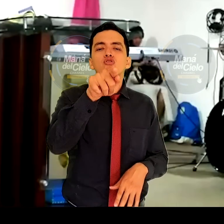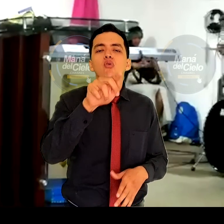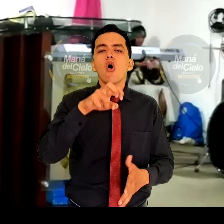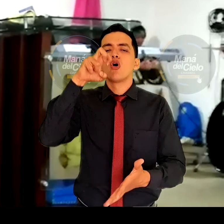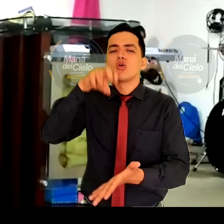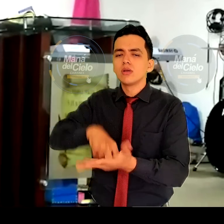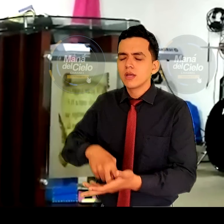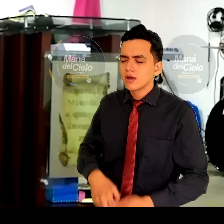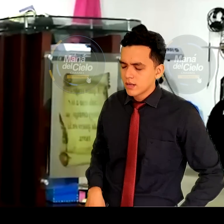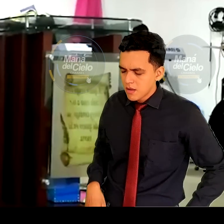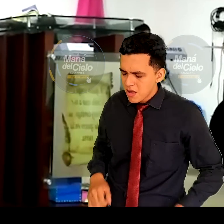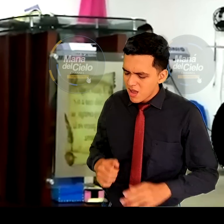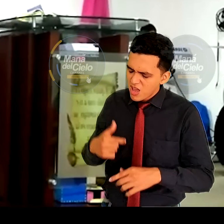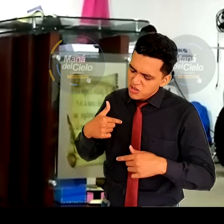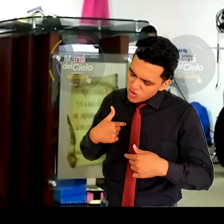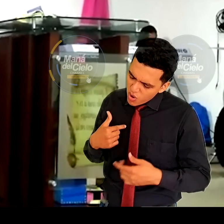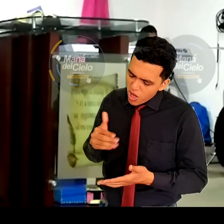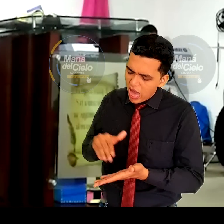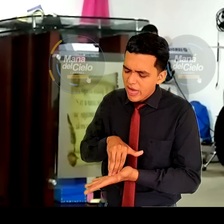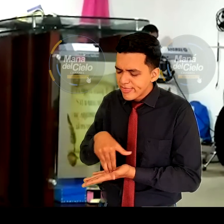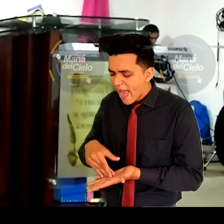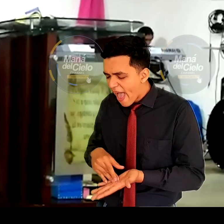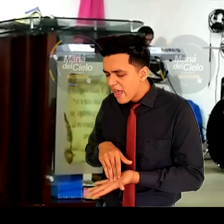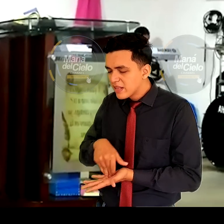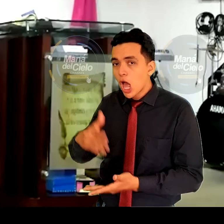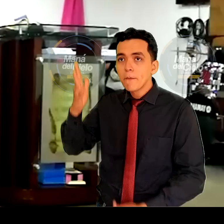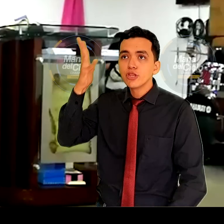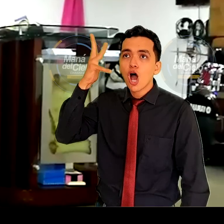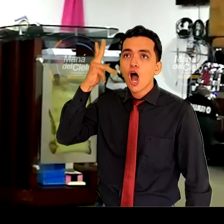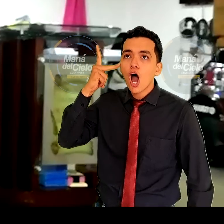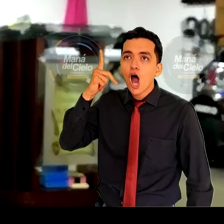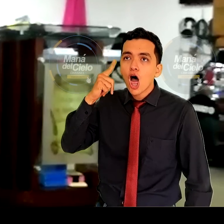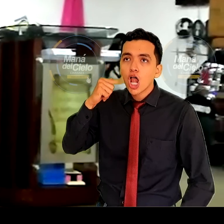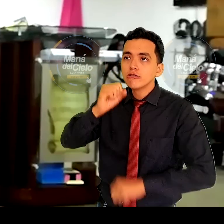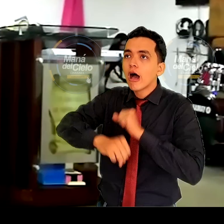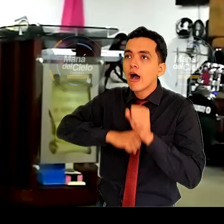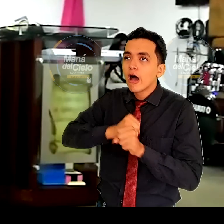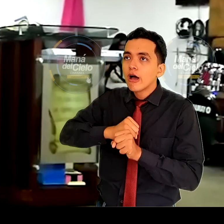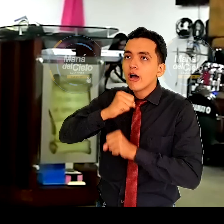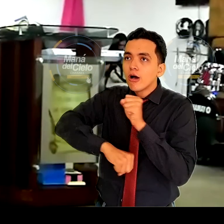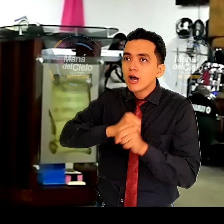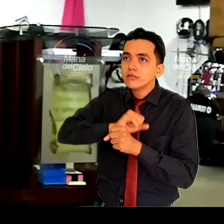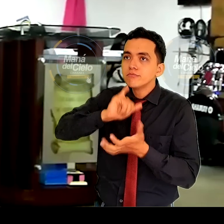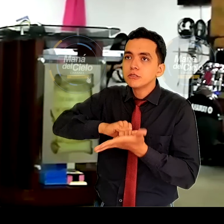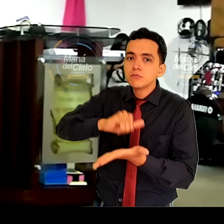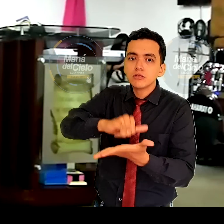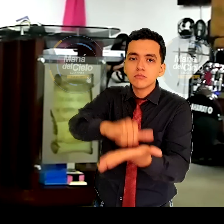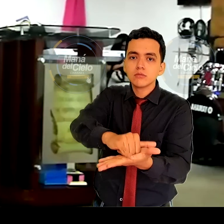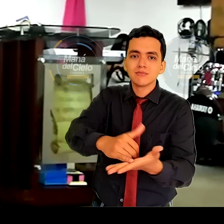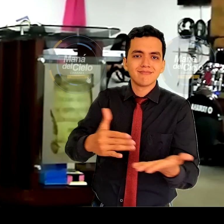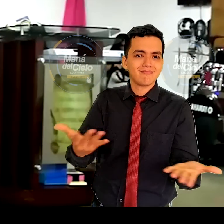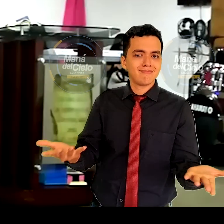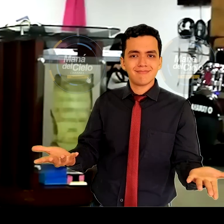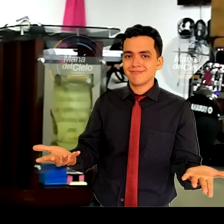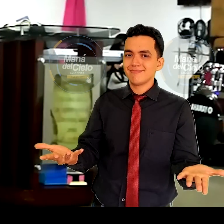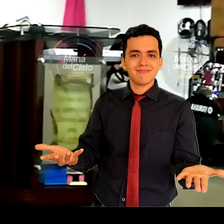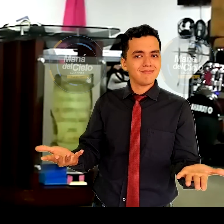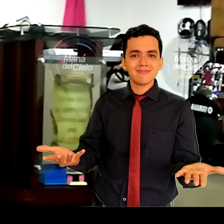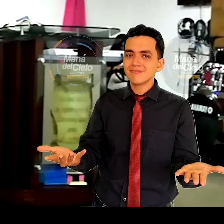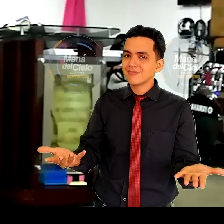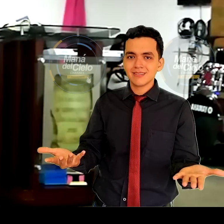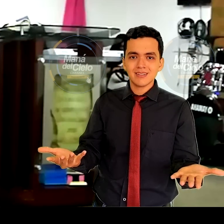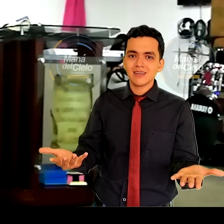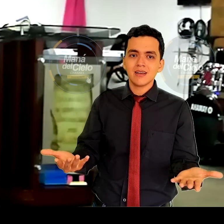Señor? Pero cada vez que se arrodilla está débil, está cansado, está sin fuerzas. Y cuando no es esa